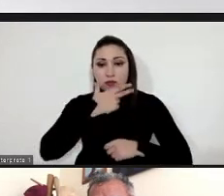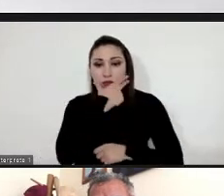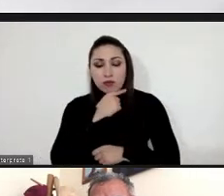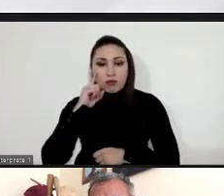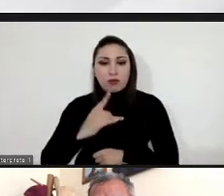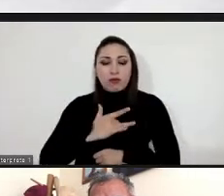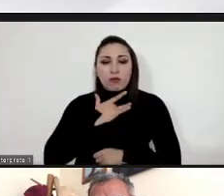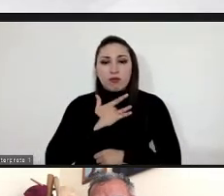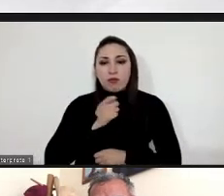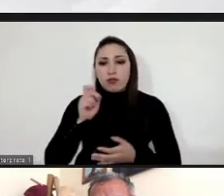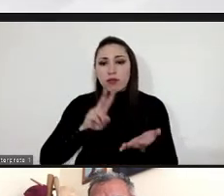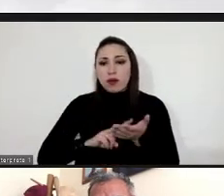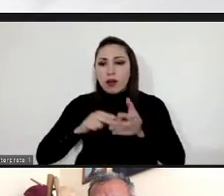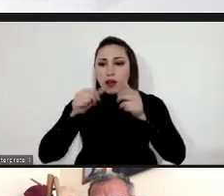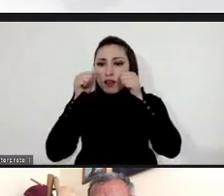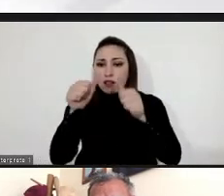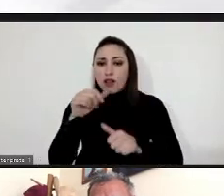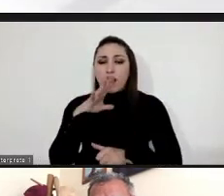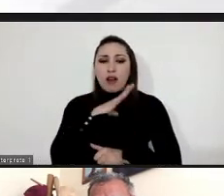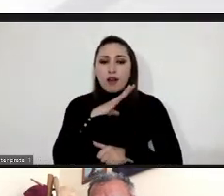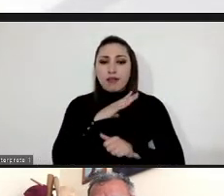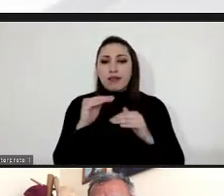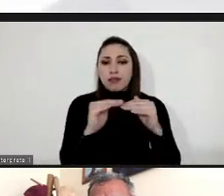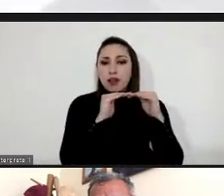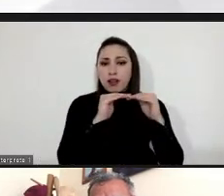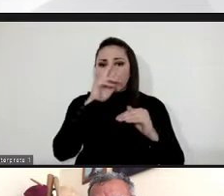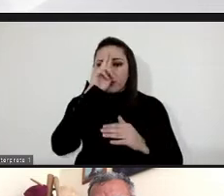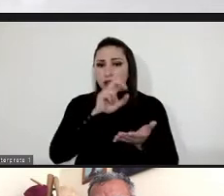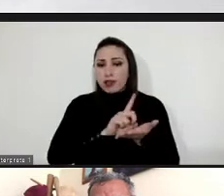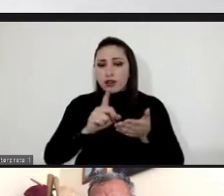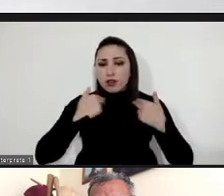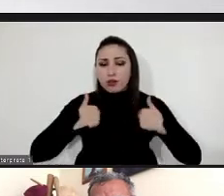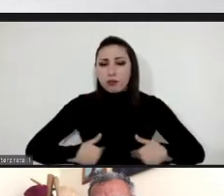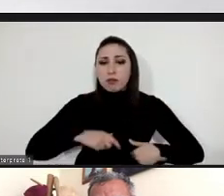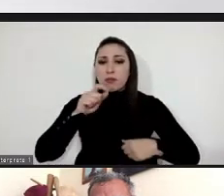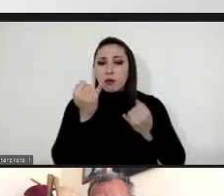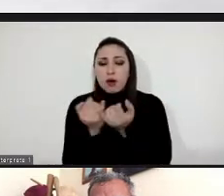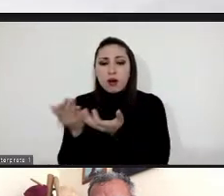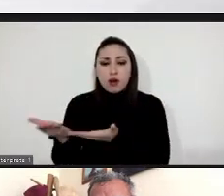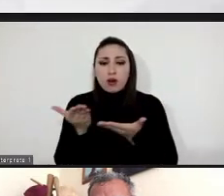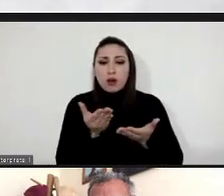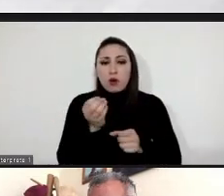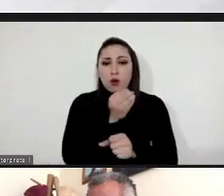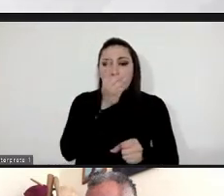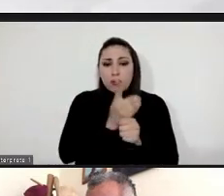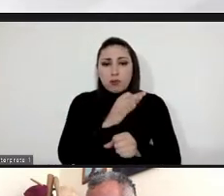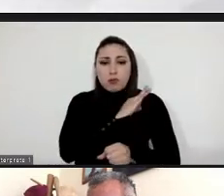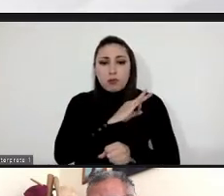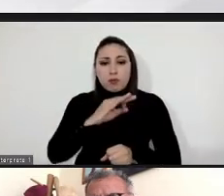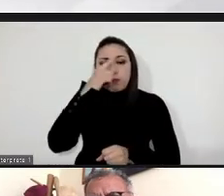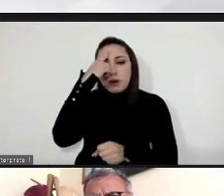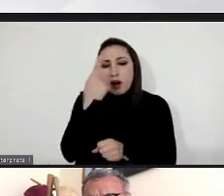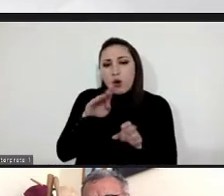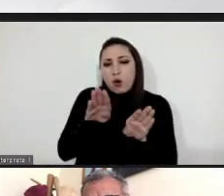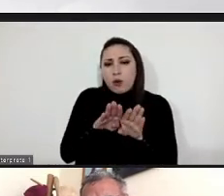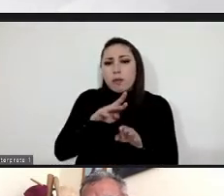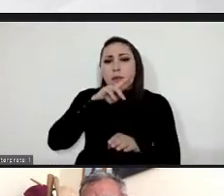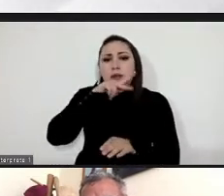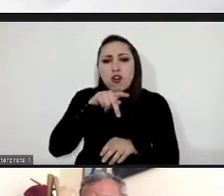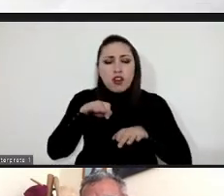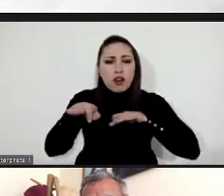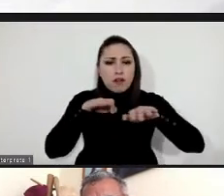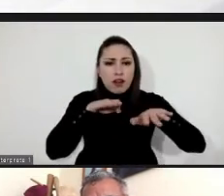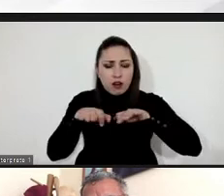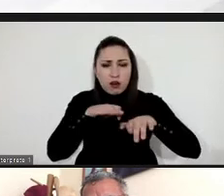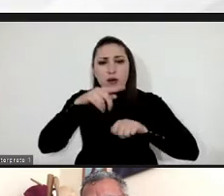el mismo valor, la igualdad de derechos y oportunidades para acceder a los recursos económicos y a la representación